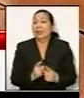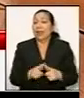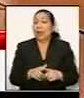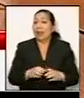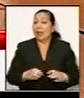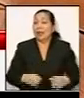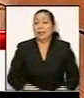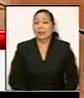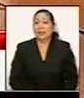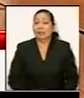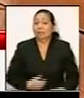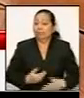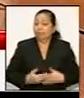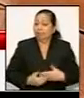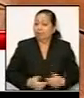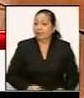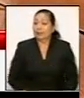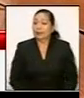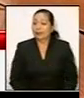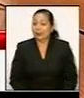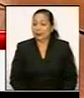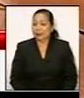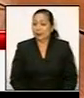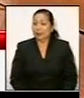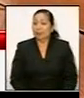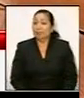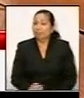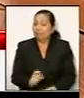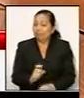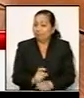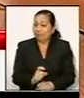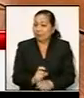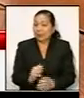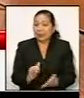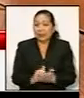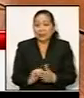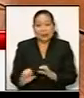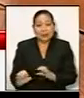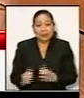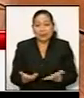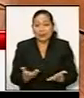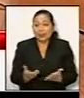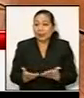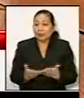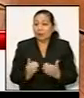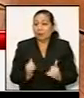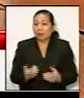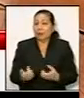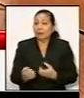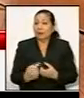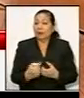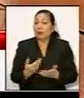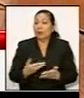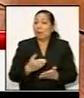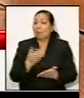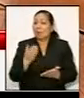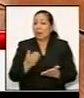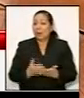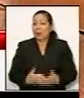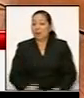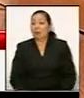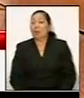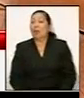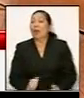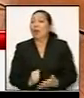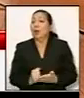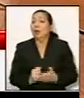no hay un proceso de capacitación que se hace directamente en el colegio y se recogen ahí los problemas y también se